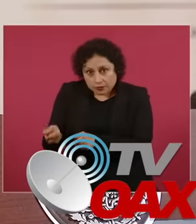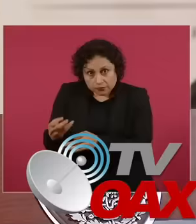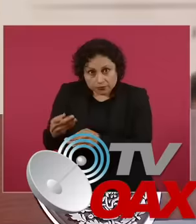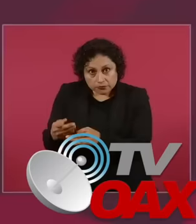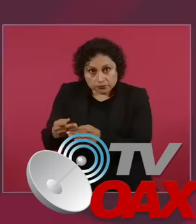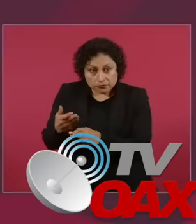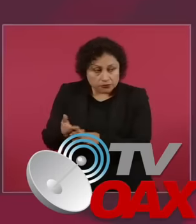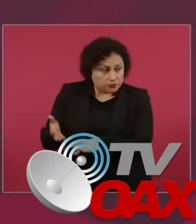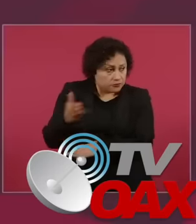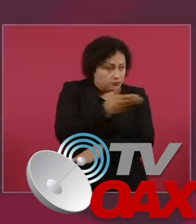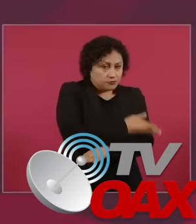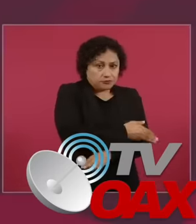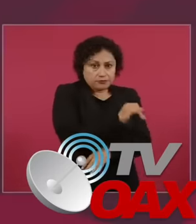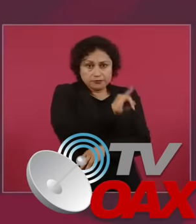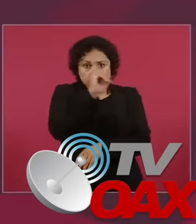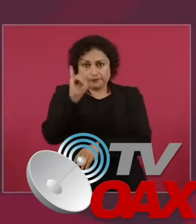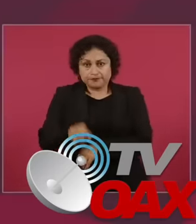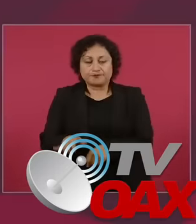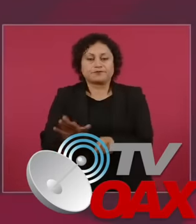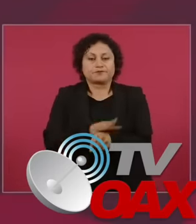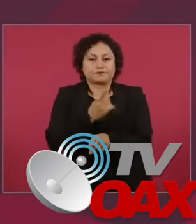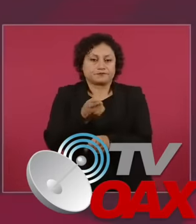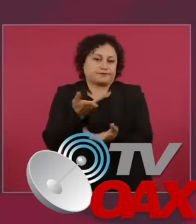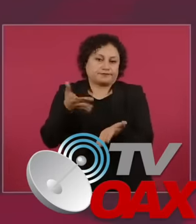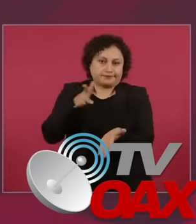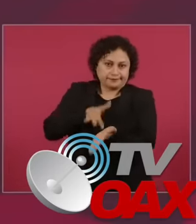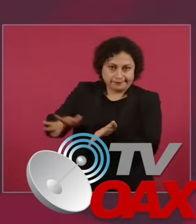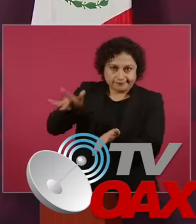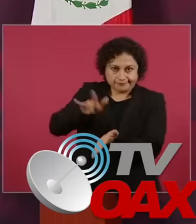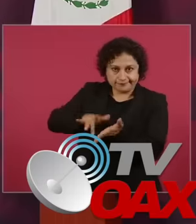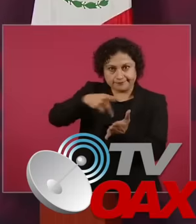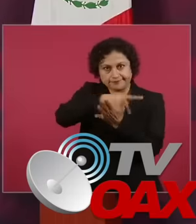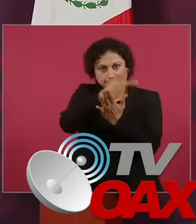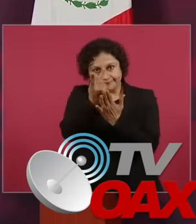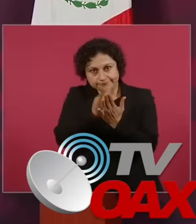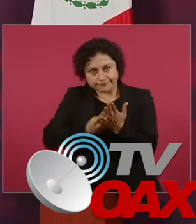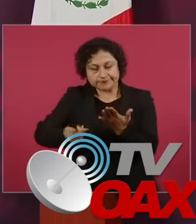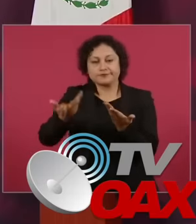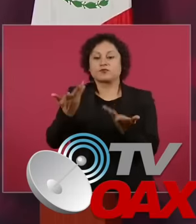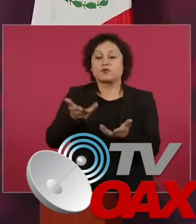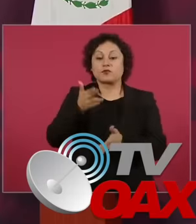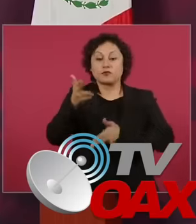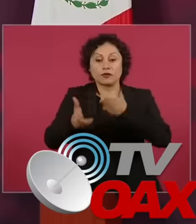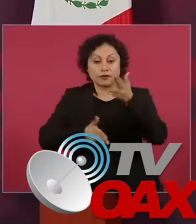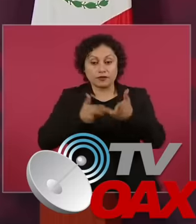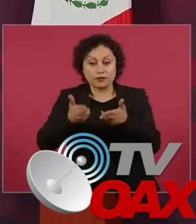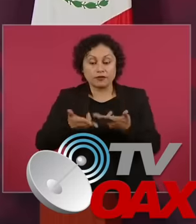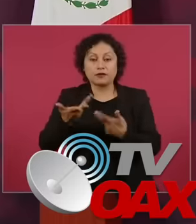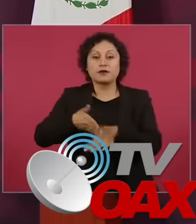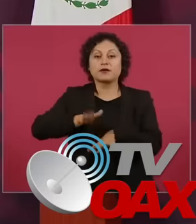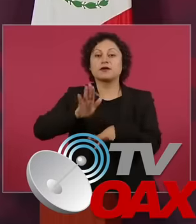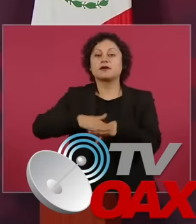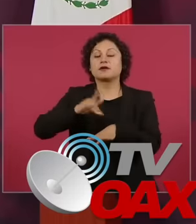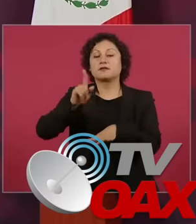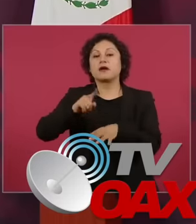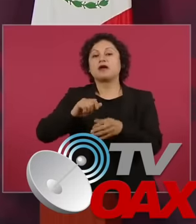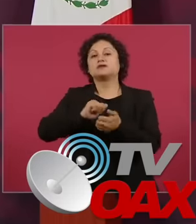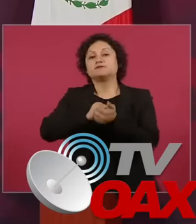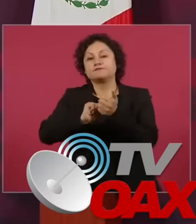todo esto, más el tren, más la refinería, ¿sí?, más el